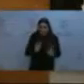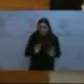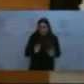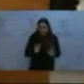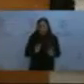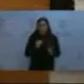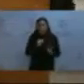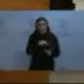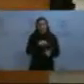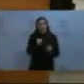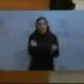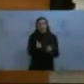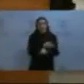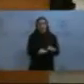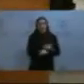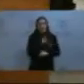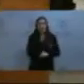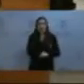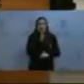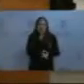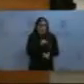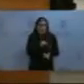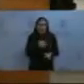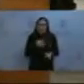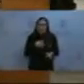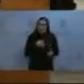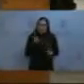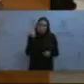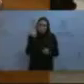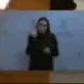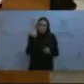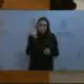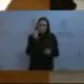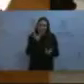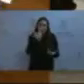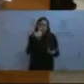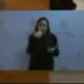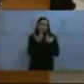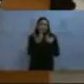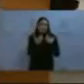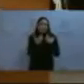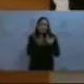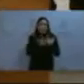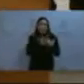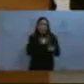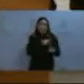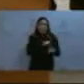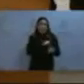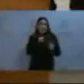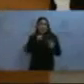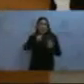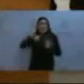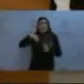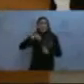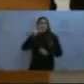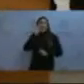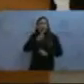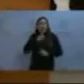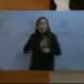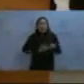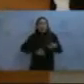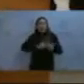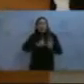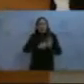entra la acción de gobierno? Pues ahí, y lo tenemos, desde luego, a nuestro juicio, muy bien reflejado a nivel nacional. El presidente Rajoy no dispone de